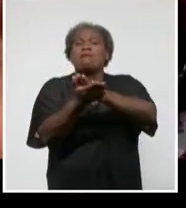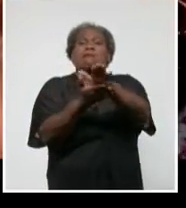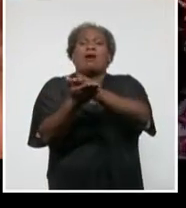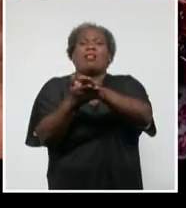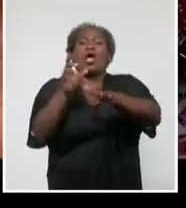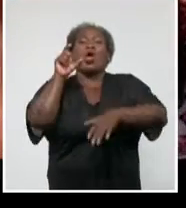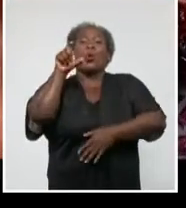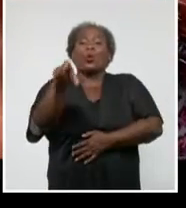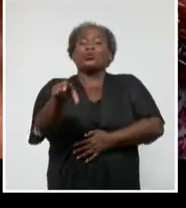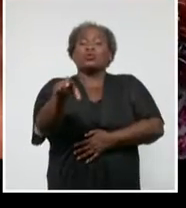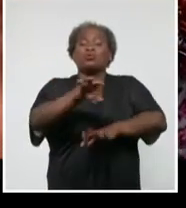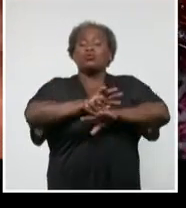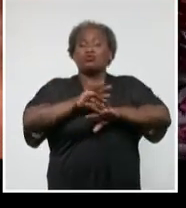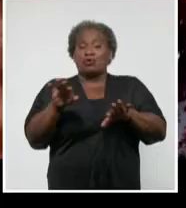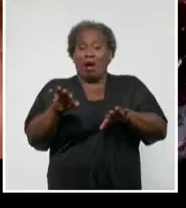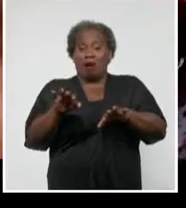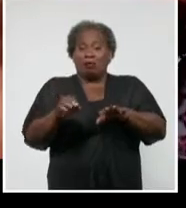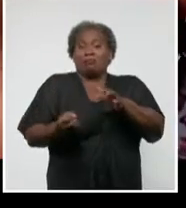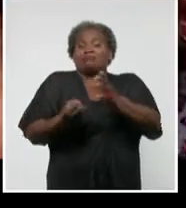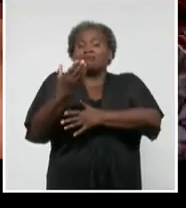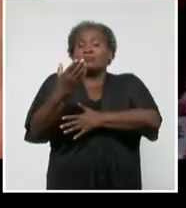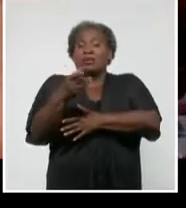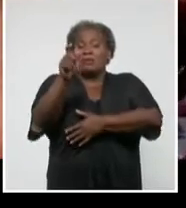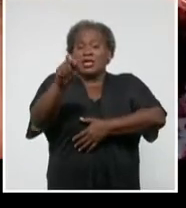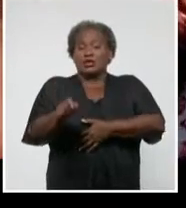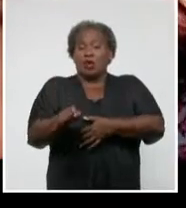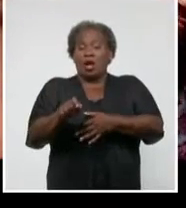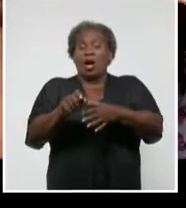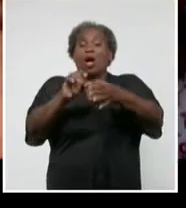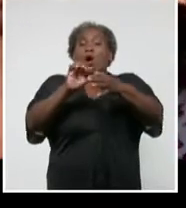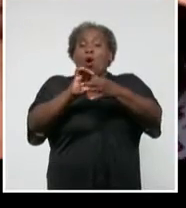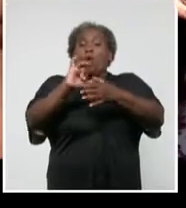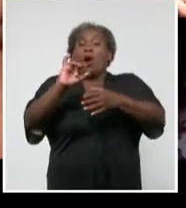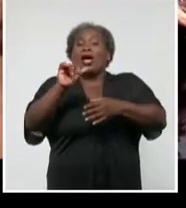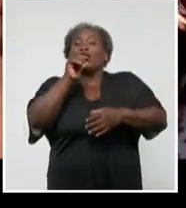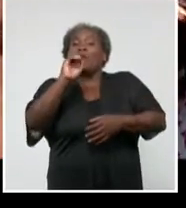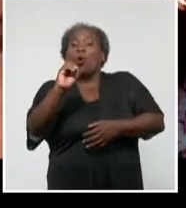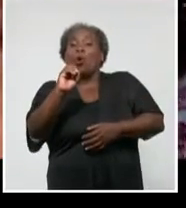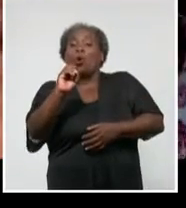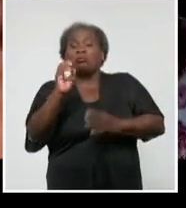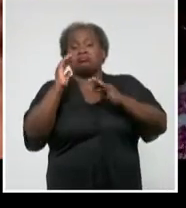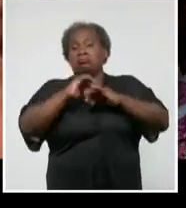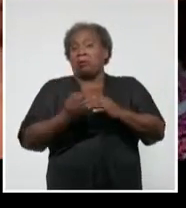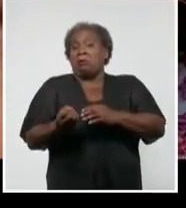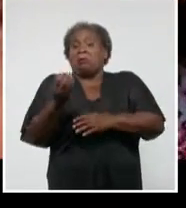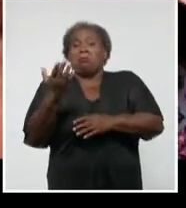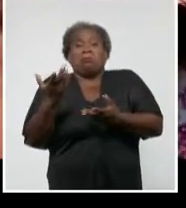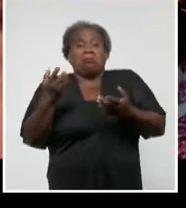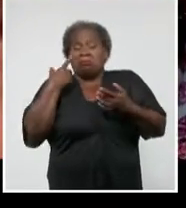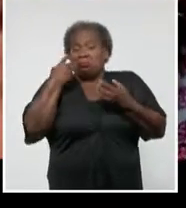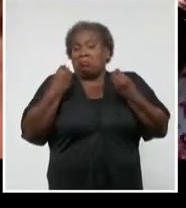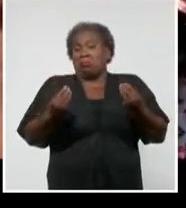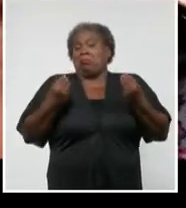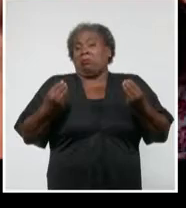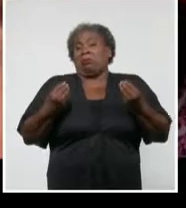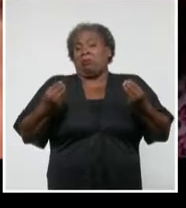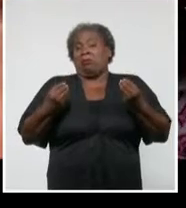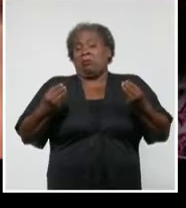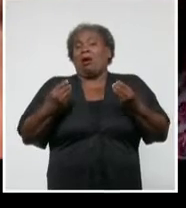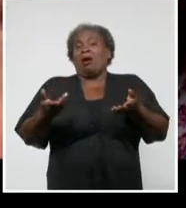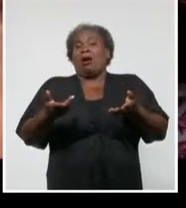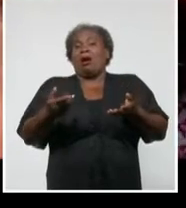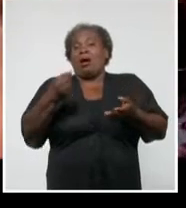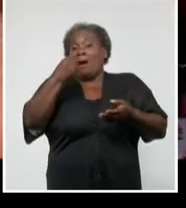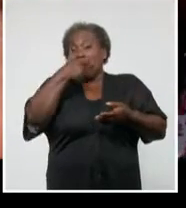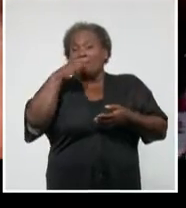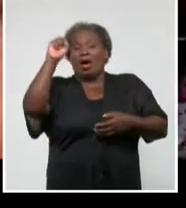que se han creado este personaje, el autoproclamado presidente interino, que no ha fructificado. De hecho, es que Maduro gana con una